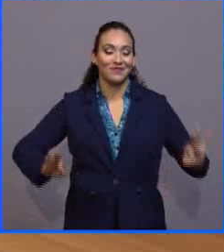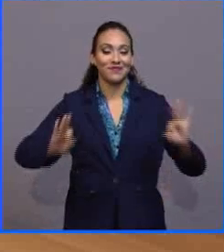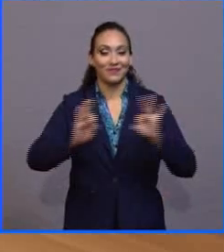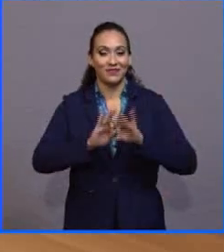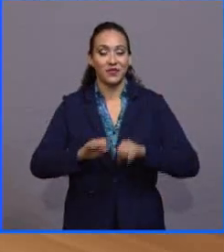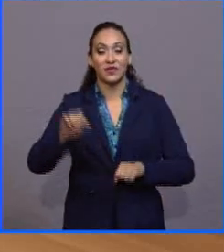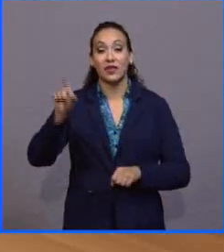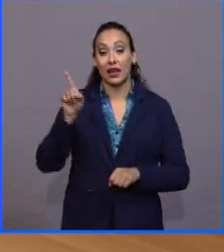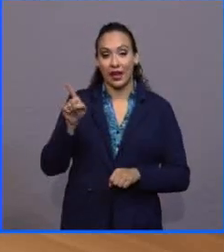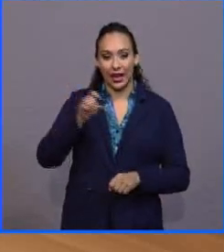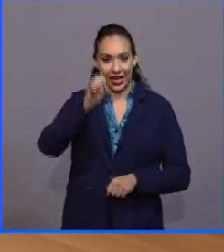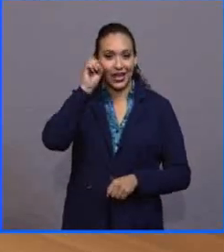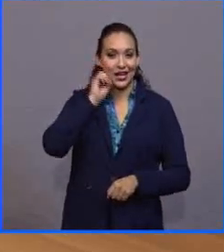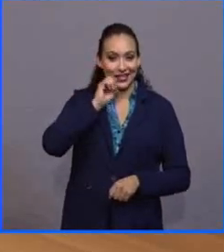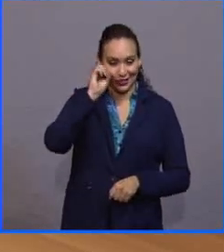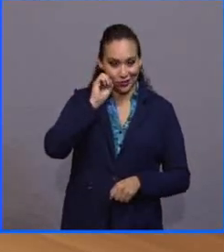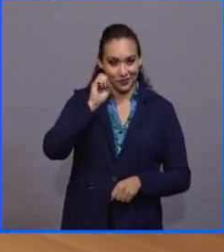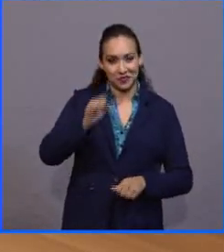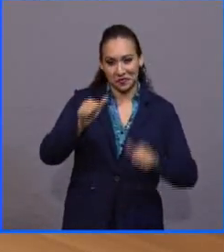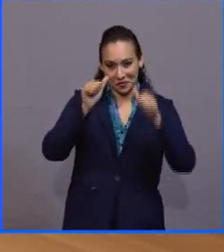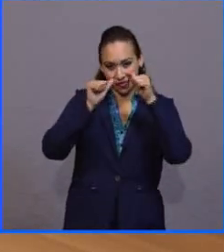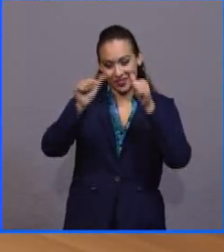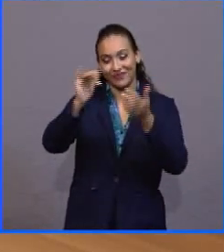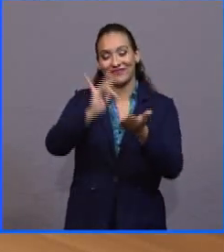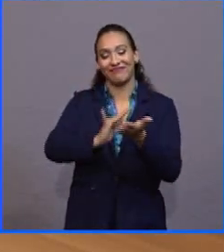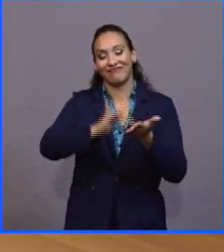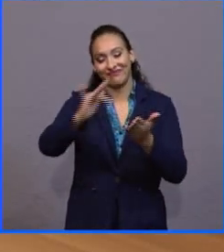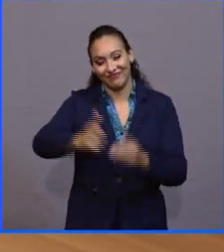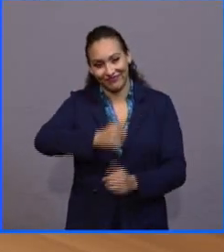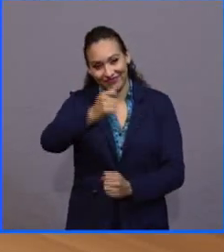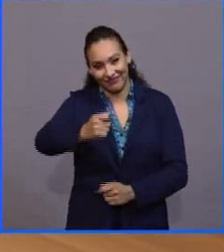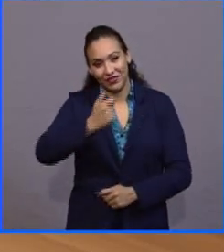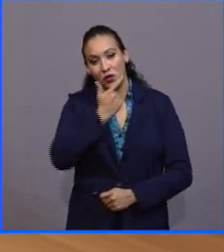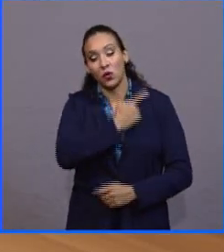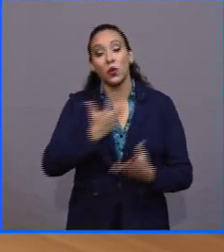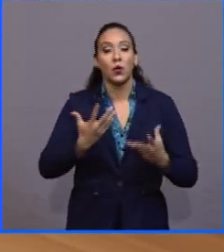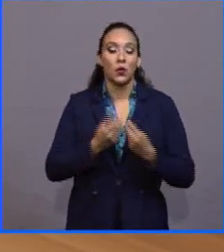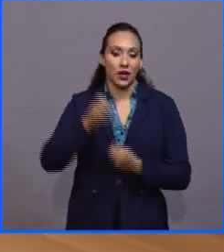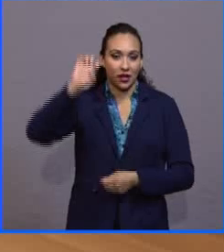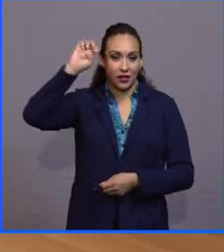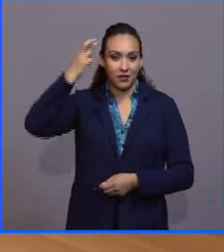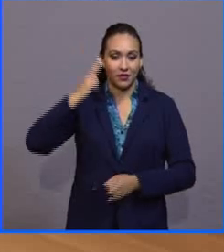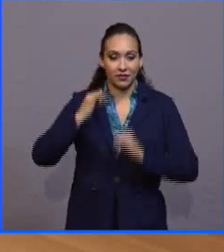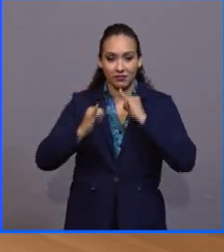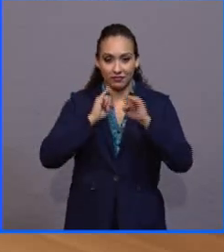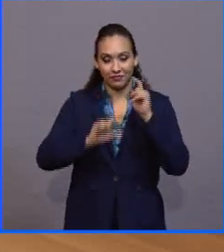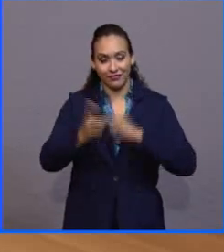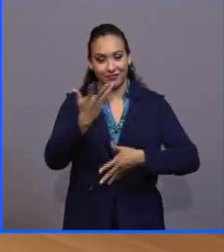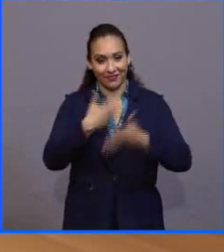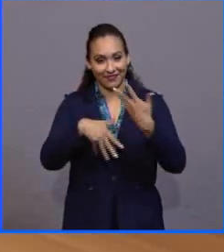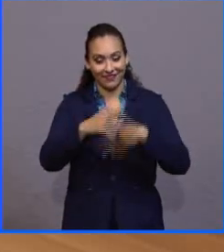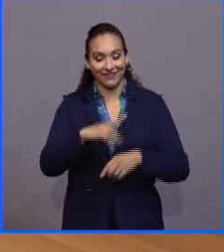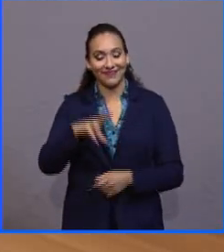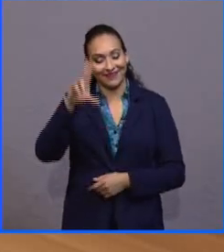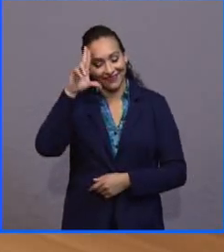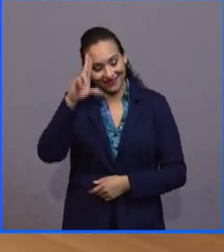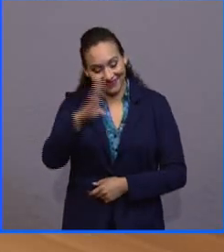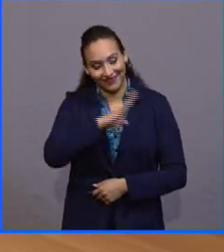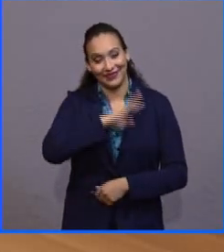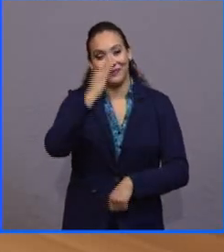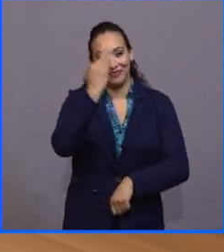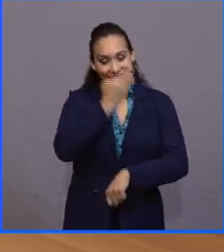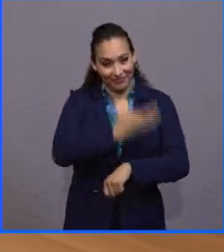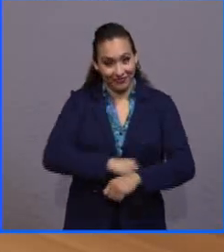Soy Óscar González y a nombre de todo este equipo de trabajo les saludamos con mucho gusto. Eusiri Rostro en la interpretación en lengua de